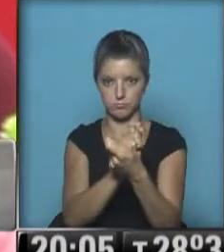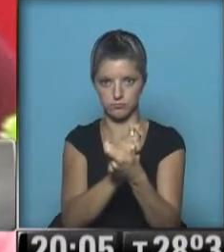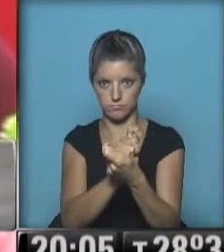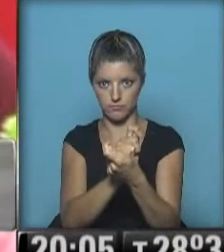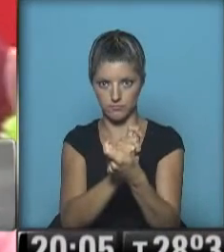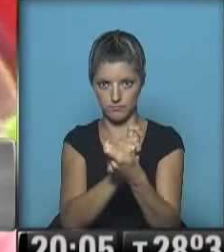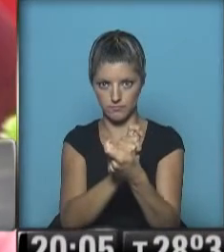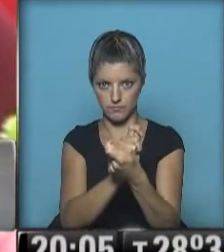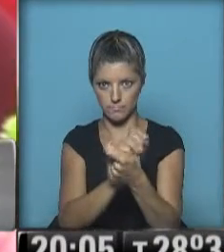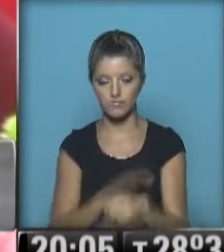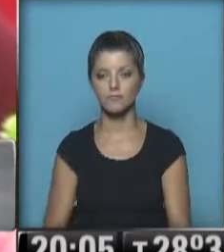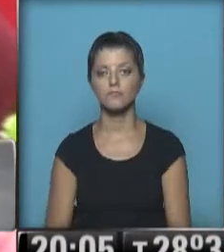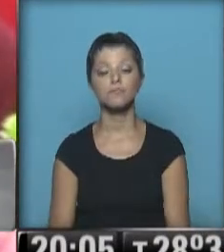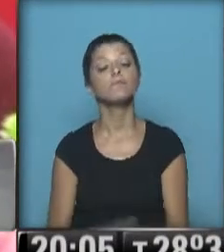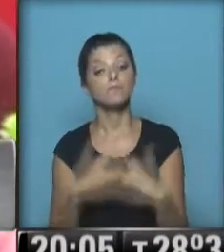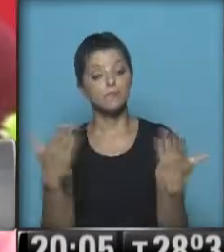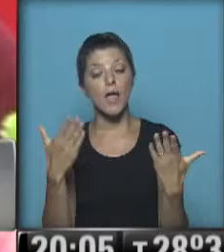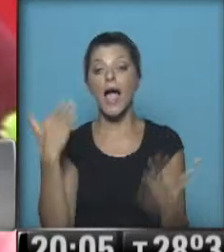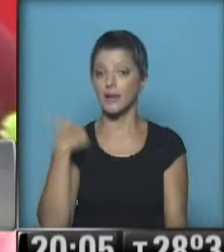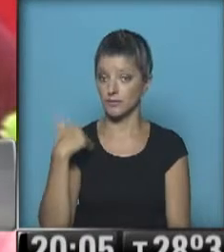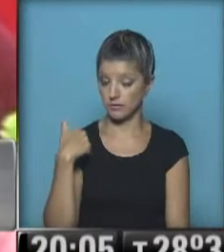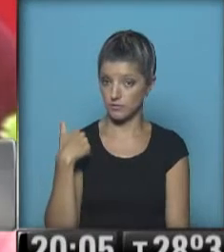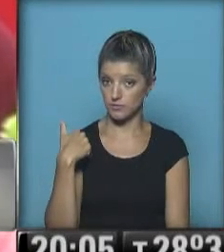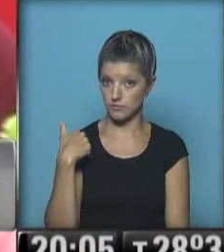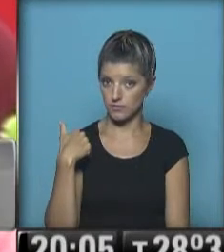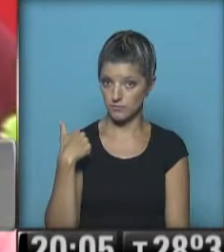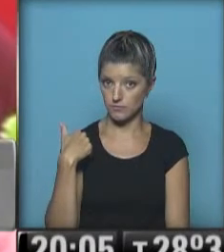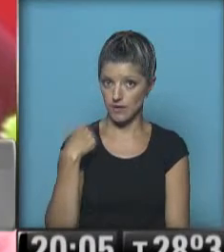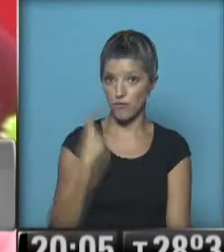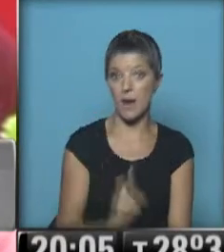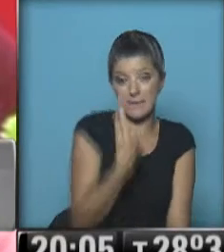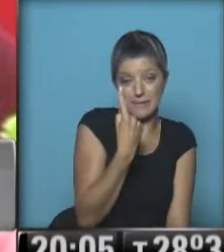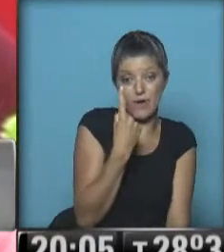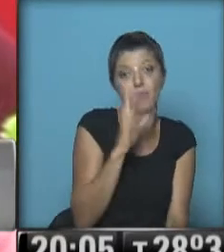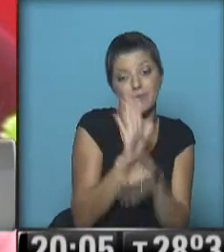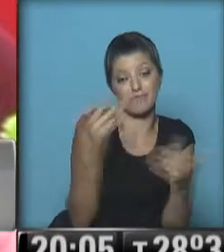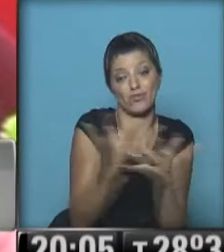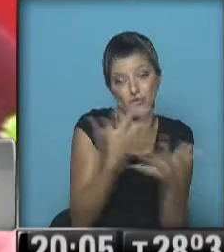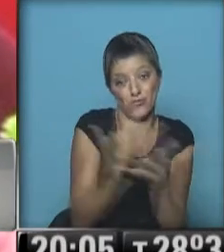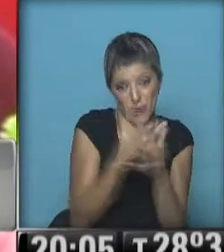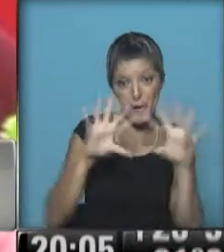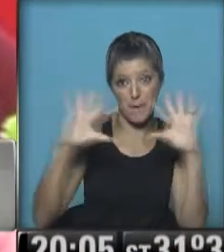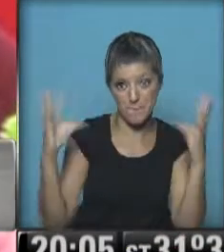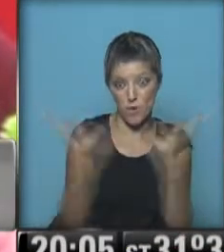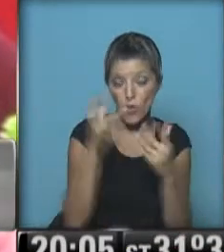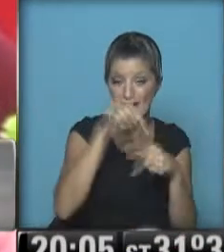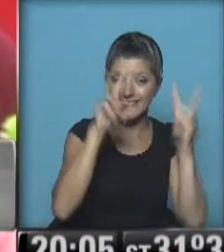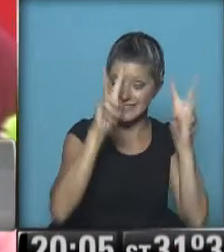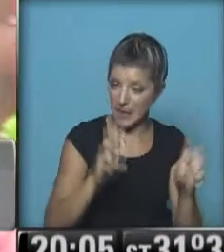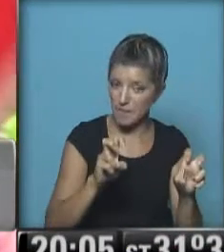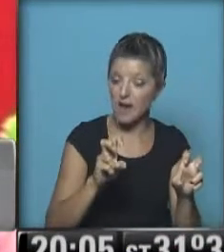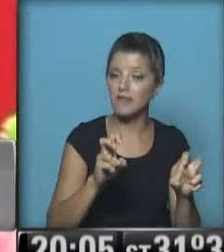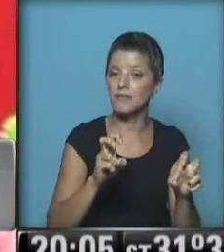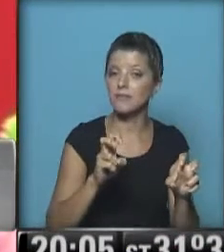soberanas. Y la Argentina, que ha sido la primera víctima en el mundo de este tipo de